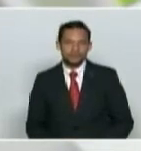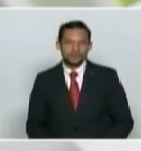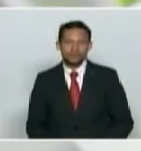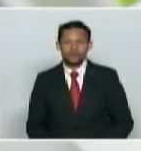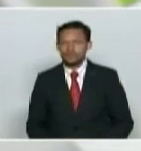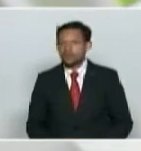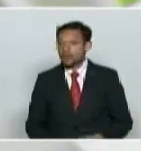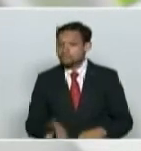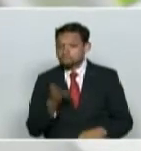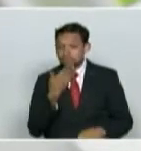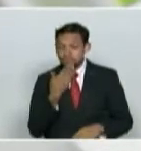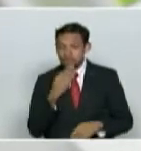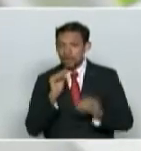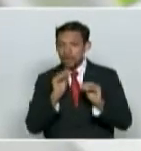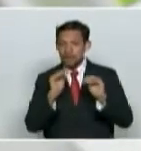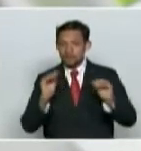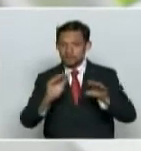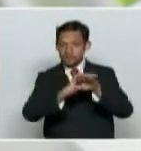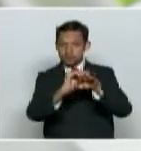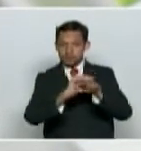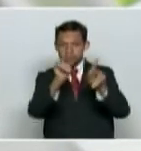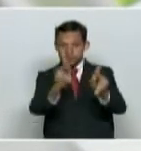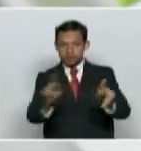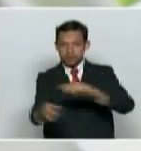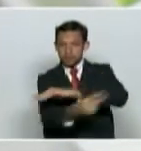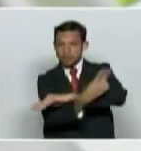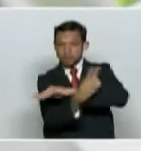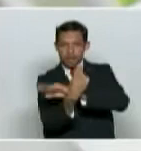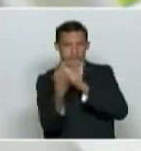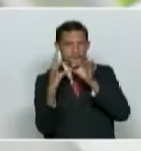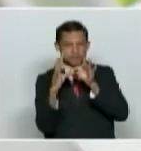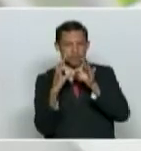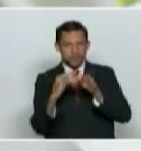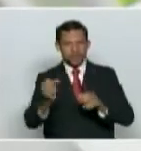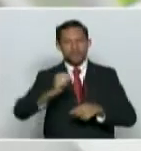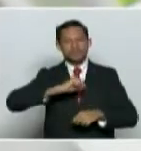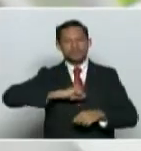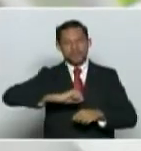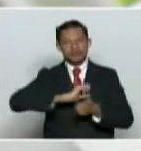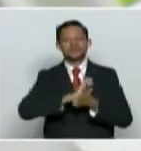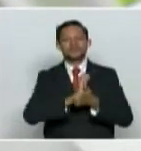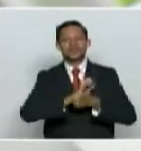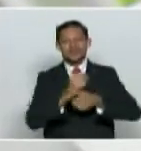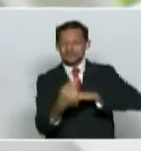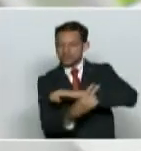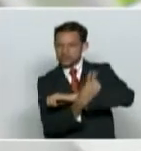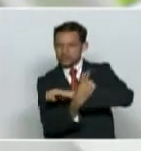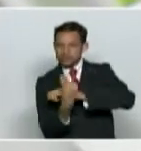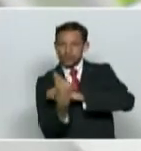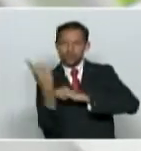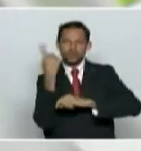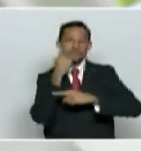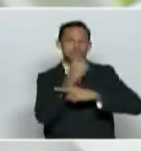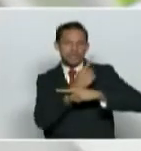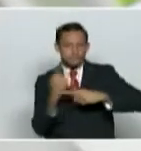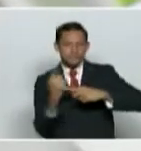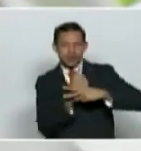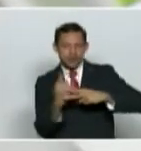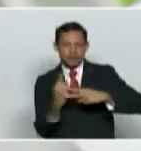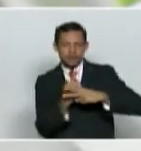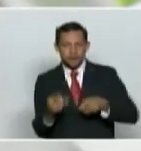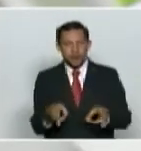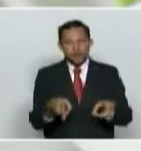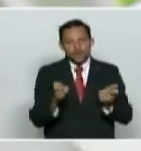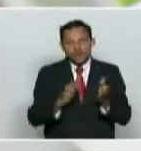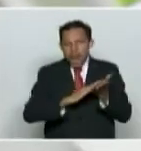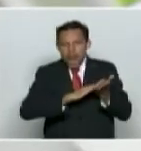Es así como los invitamos a ustedes, nuestros televidentes, a que siempre estén conectados con nuestro canal regional Telecafé, siempre pensando en las mejoras y en las nuevas